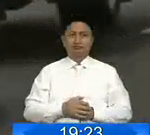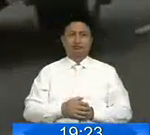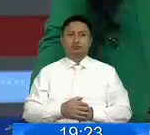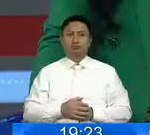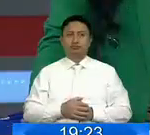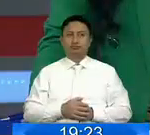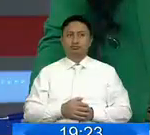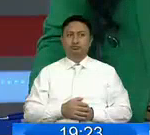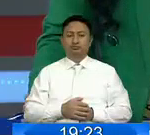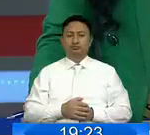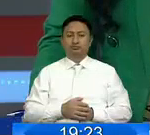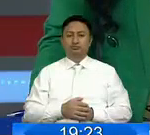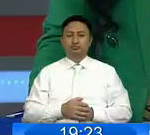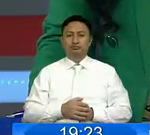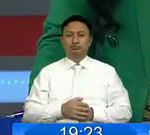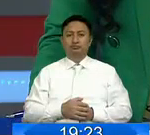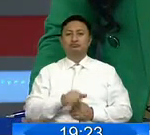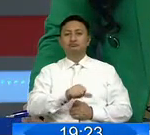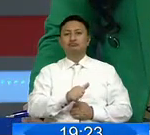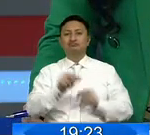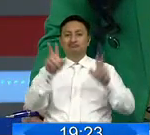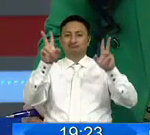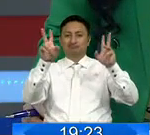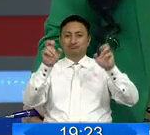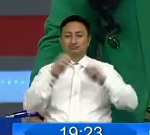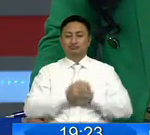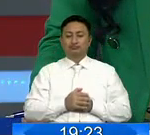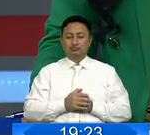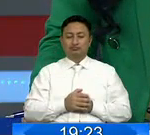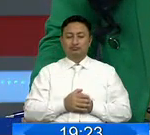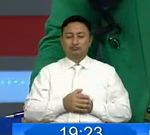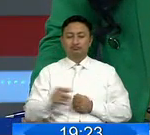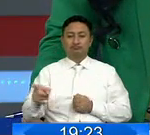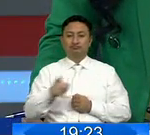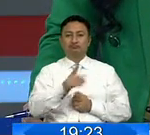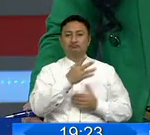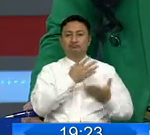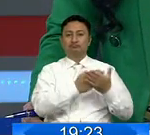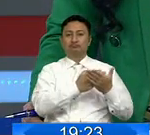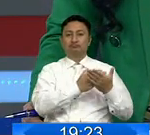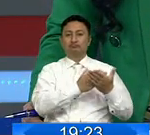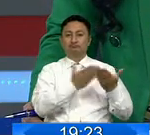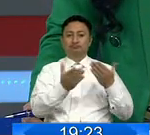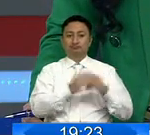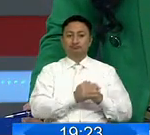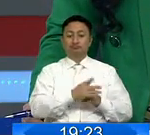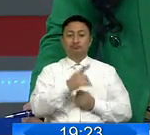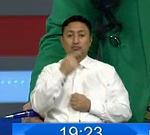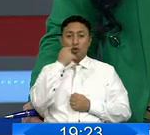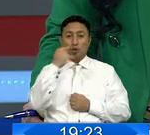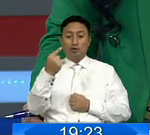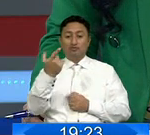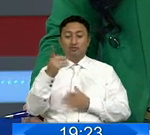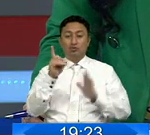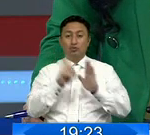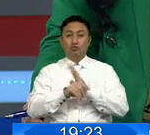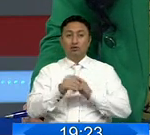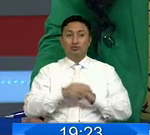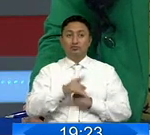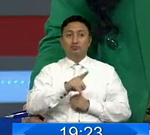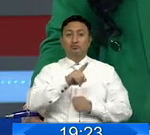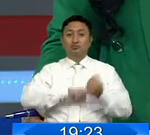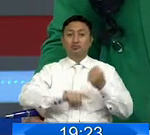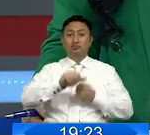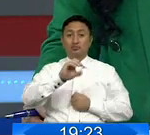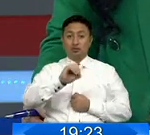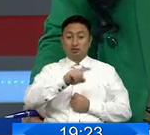Orbe. En otro ámbito de la información, dictan prisión preventiva contra el hombre acusado de haber provocado la muerte de su